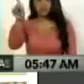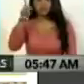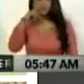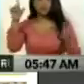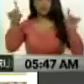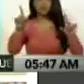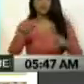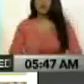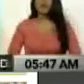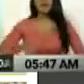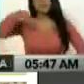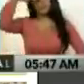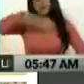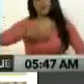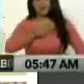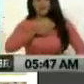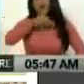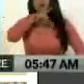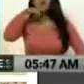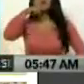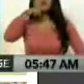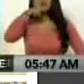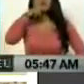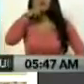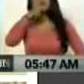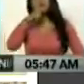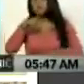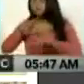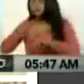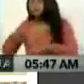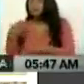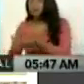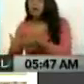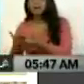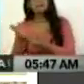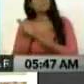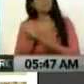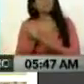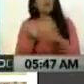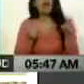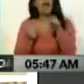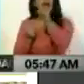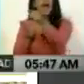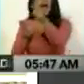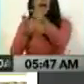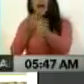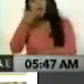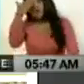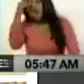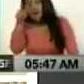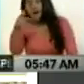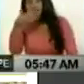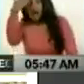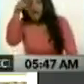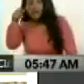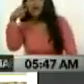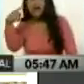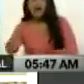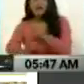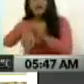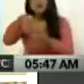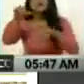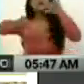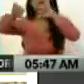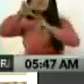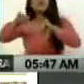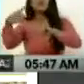Rusia Today. Militares rusos demuestran que extremistas sirios utilizan armas químicas en Alepo. Continúa además